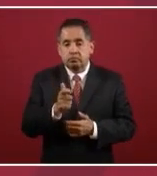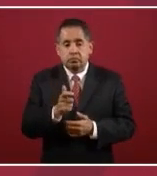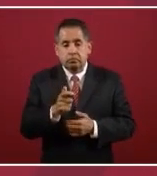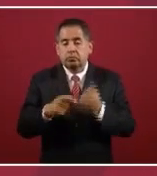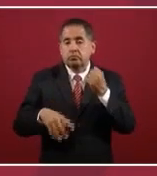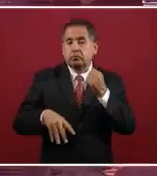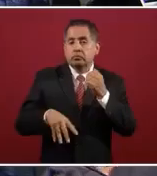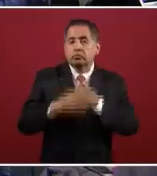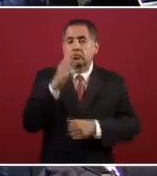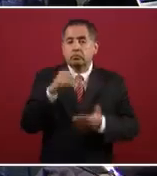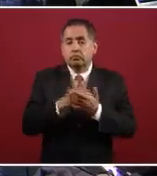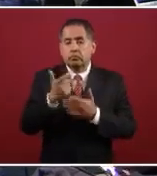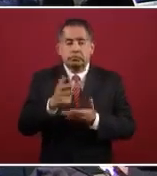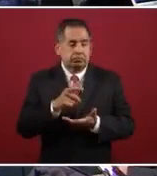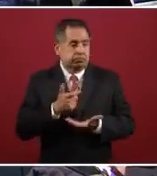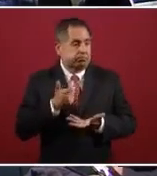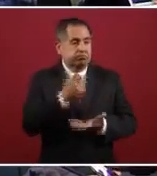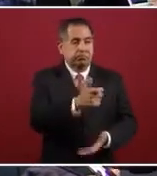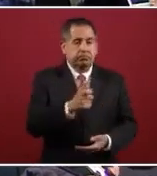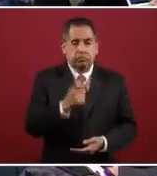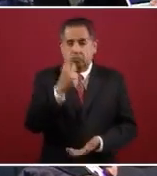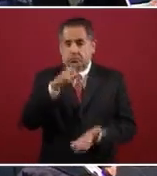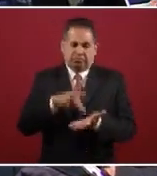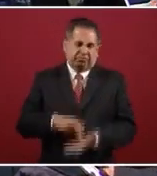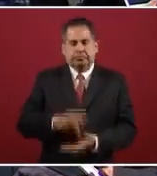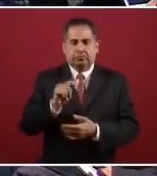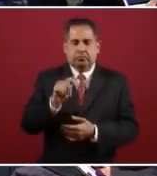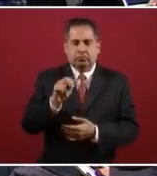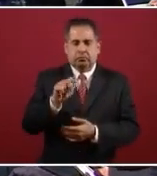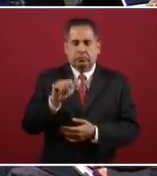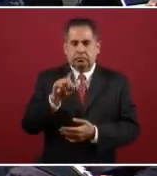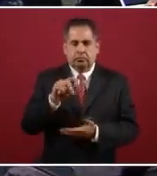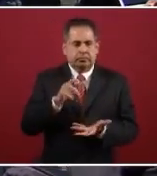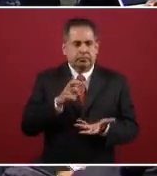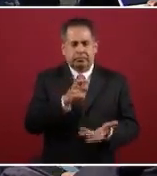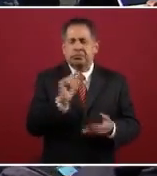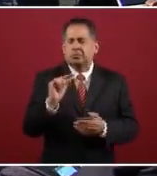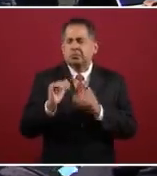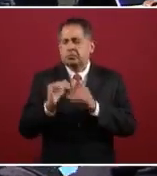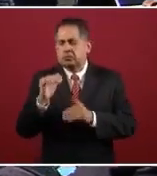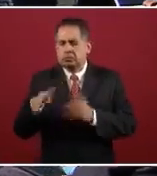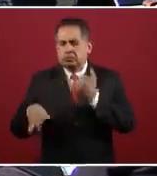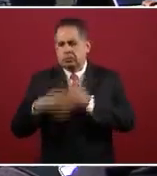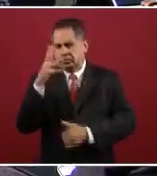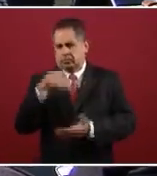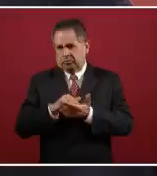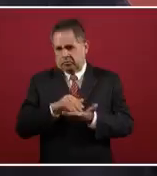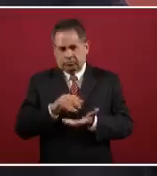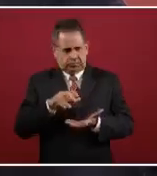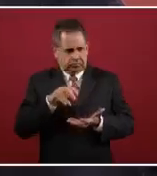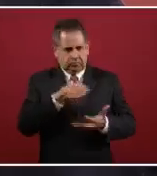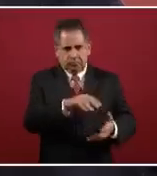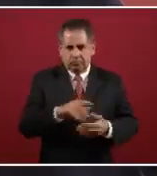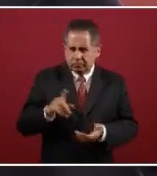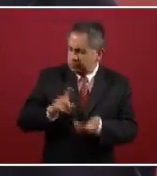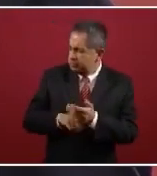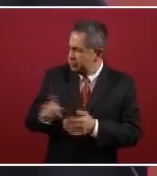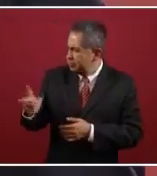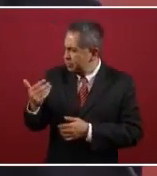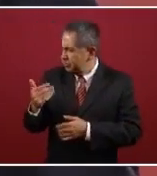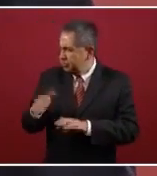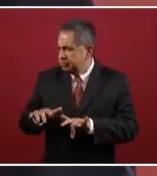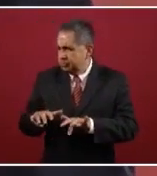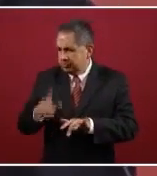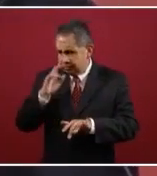14,000 pesos la tonelada, un poquito más, pero a ver si me